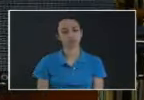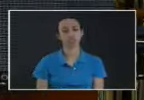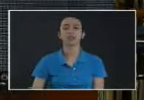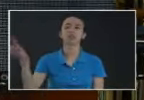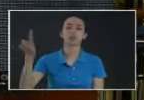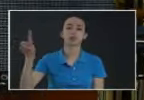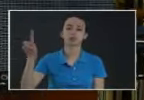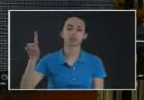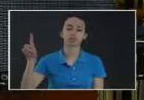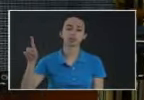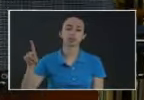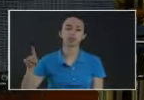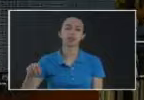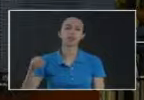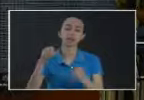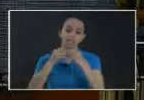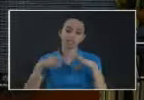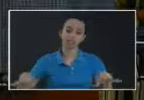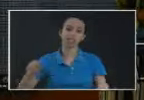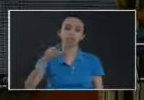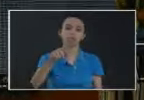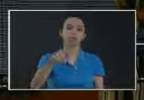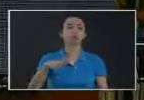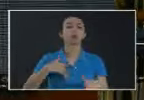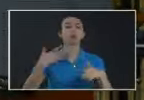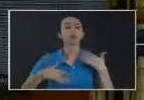dónde has perdido tu gozo?